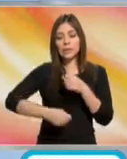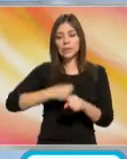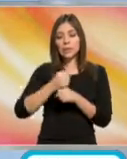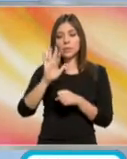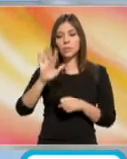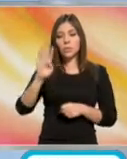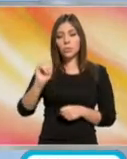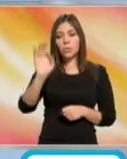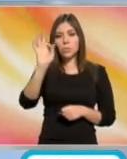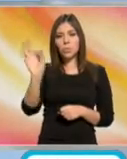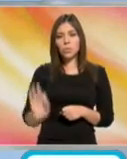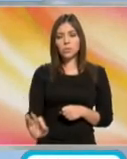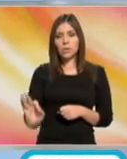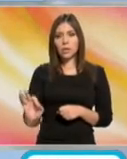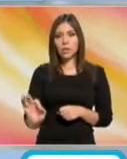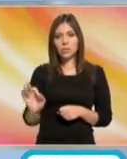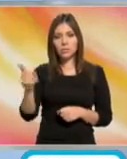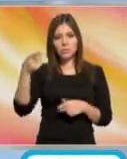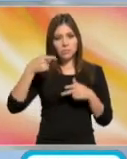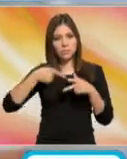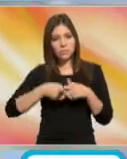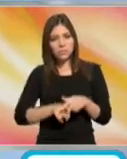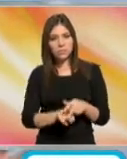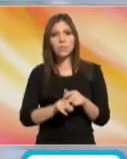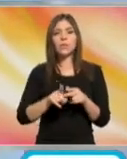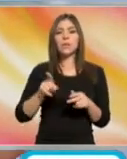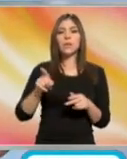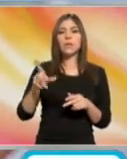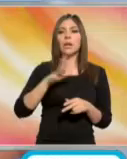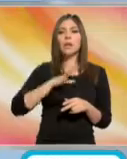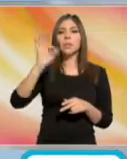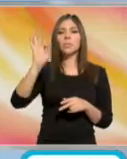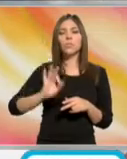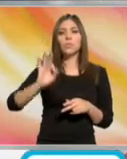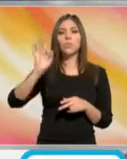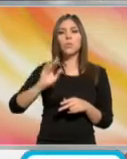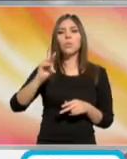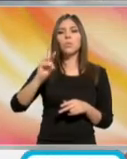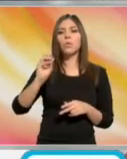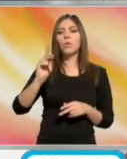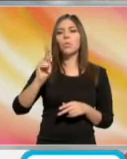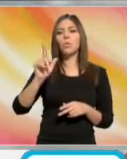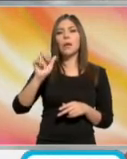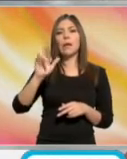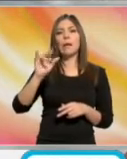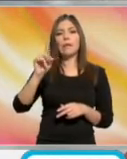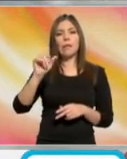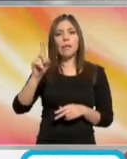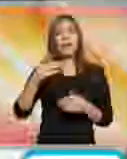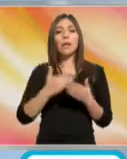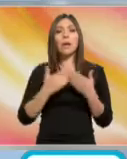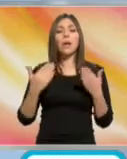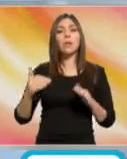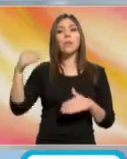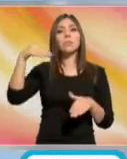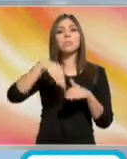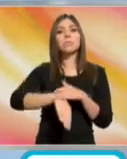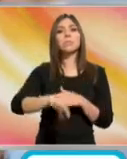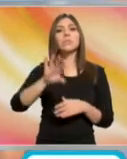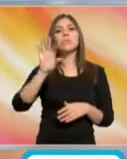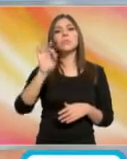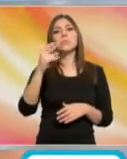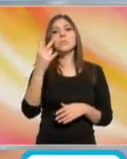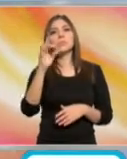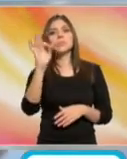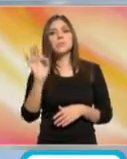a ahorita alrededor de 39 o 42%, dependiendo qué encuesta se revise. Sí. Es muy interesante el dato de que en